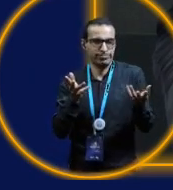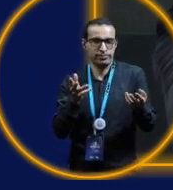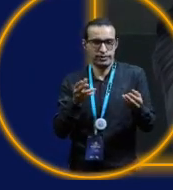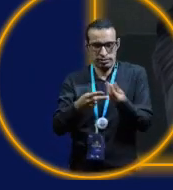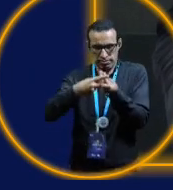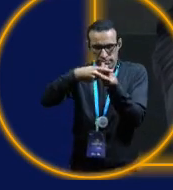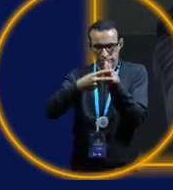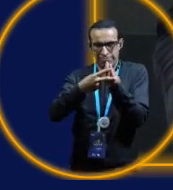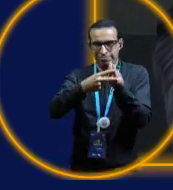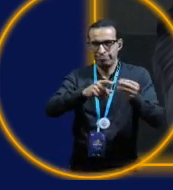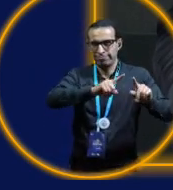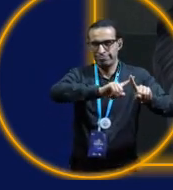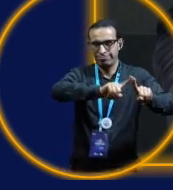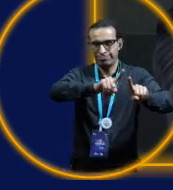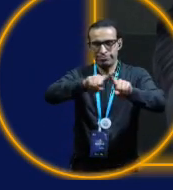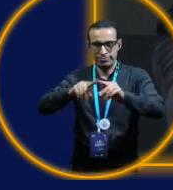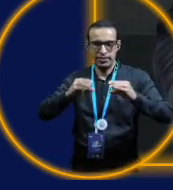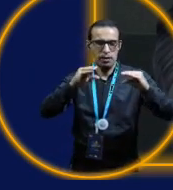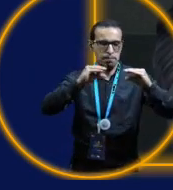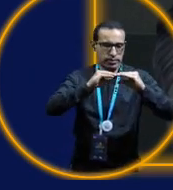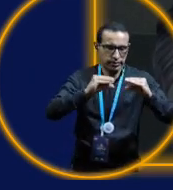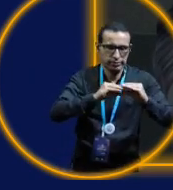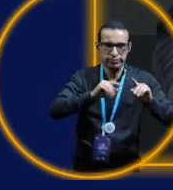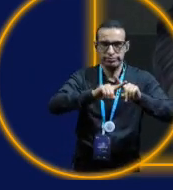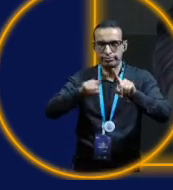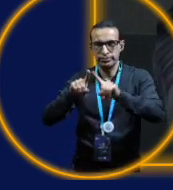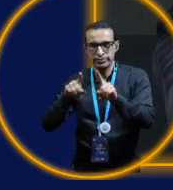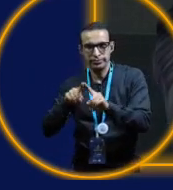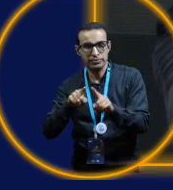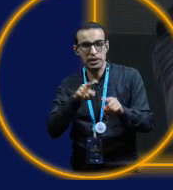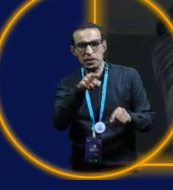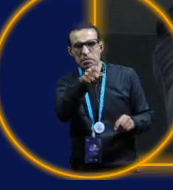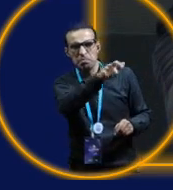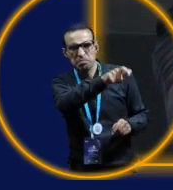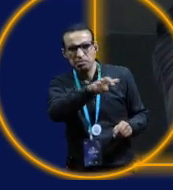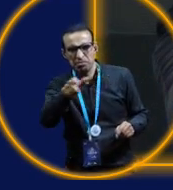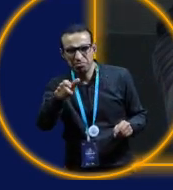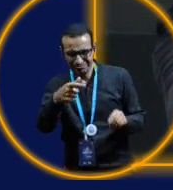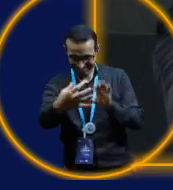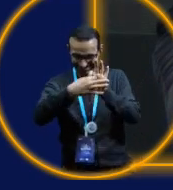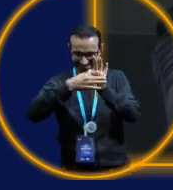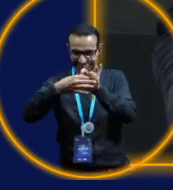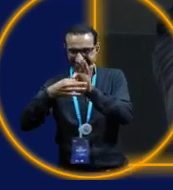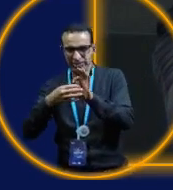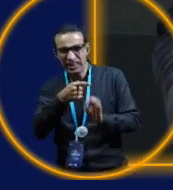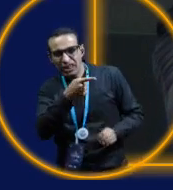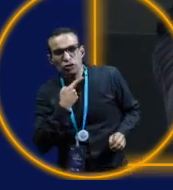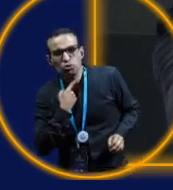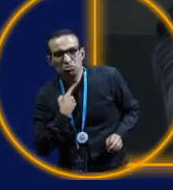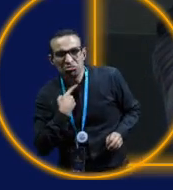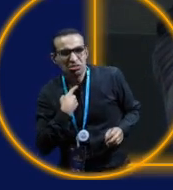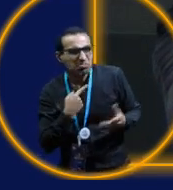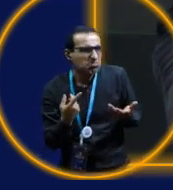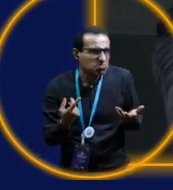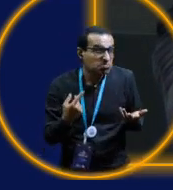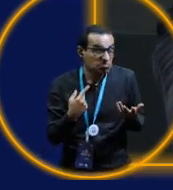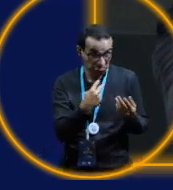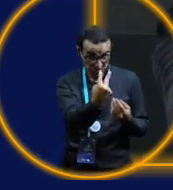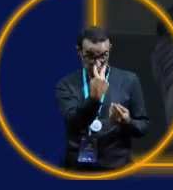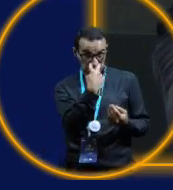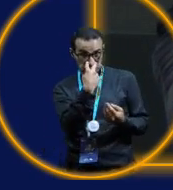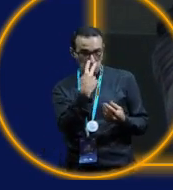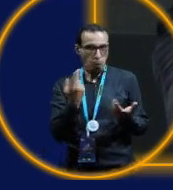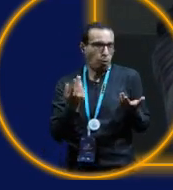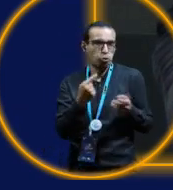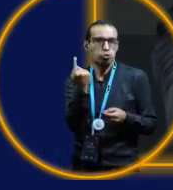herramientas En plataformas ver lo que quieren creo que es importante cuando están mirando la retroalimentación tratar de